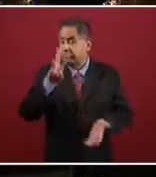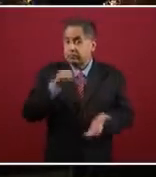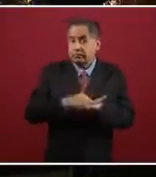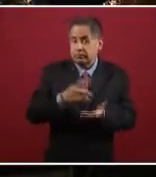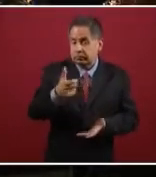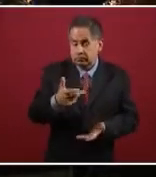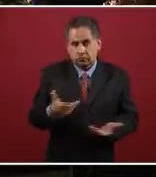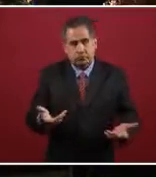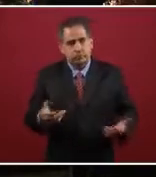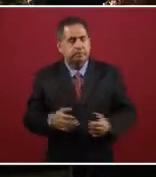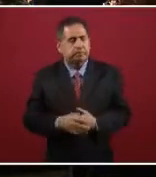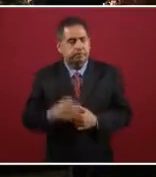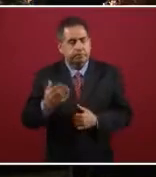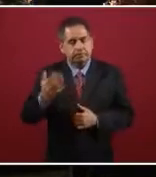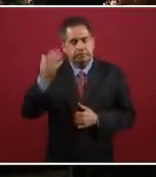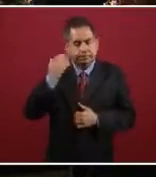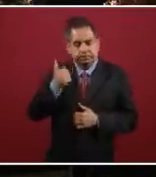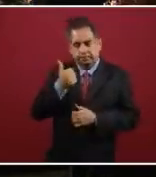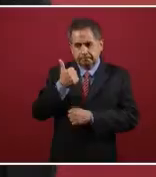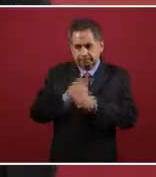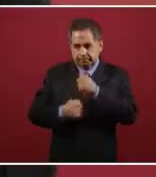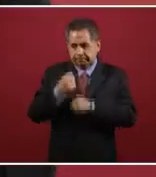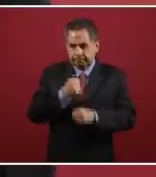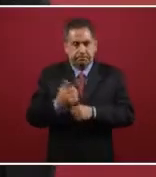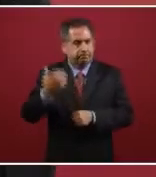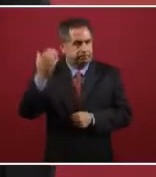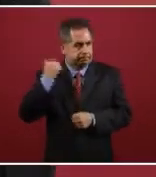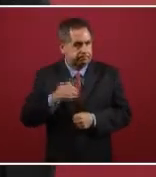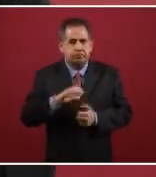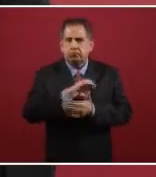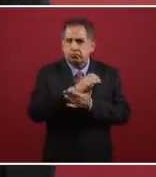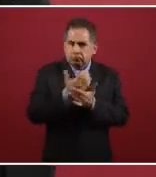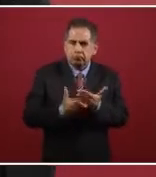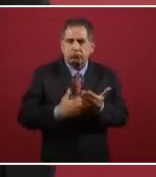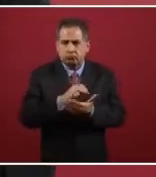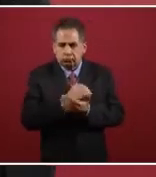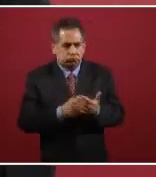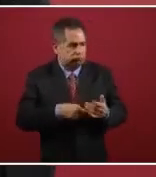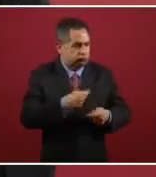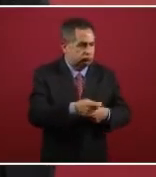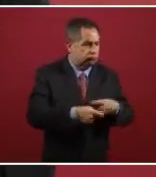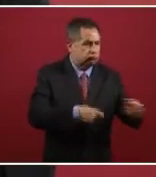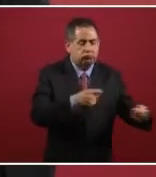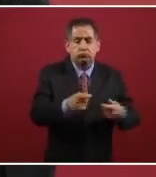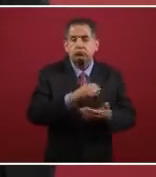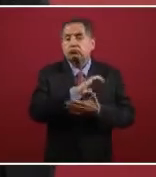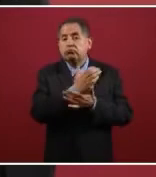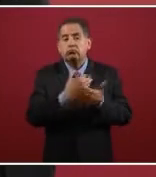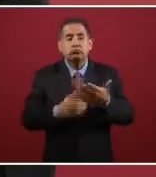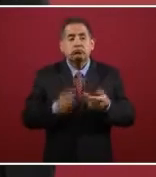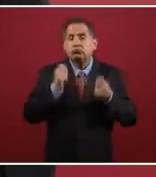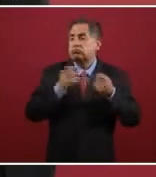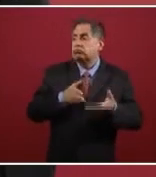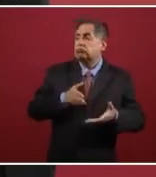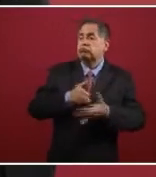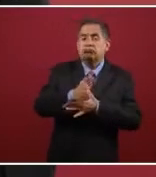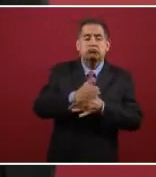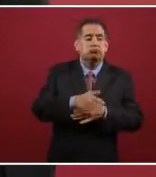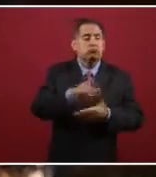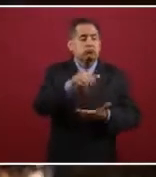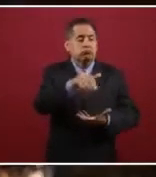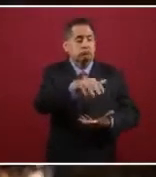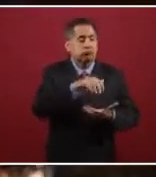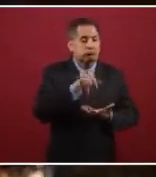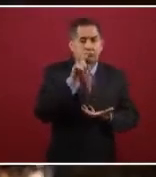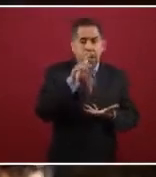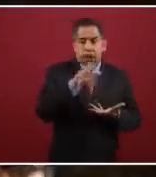pasado ha dejado muchos contratos o concesiones para que empresas entren y sean las encargadas de distribuir